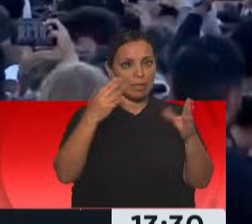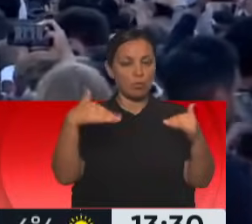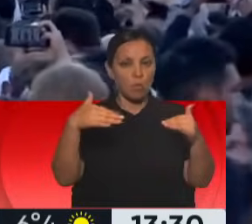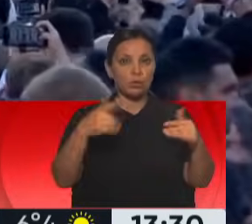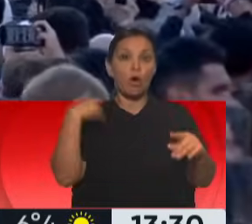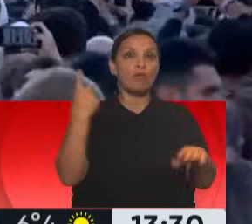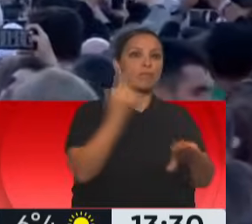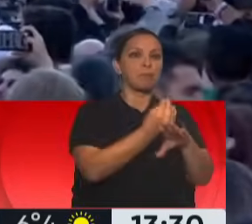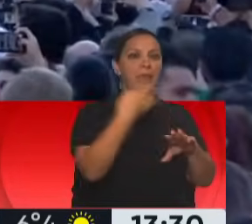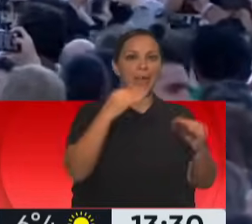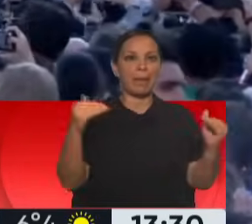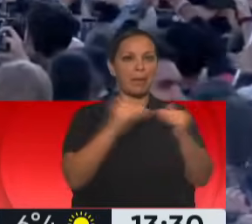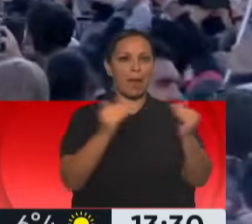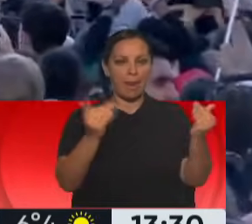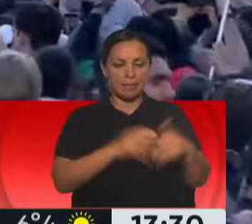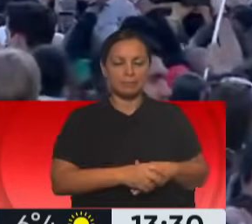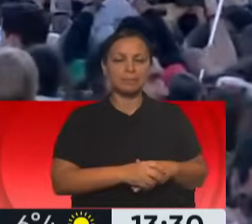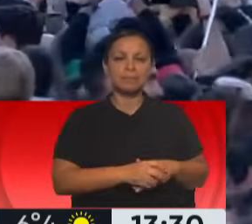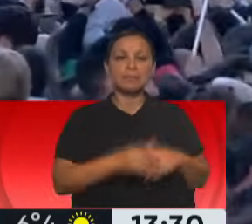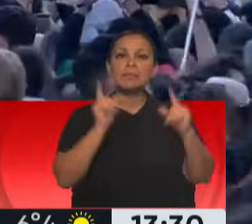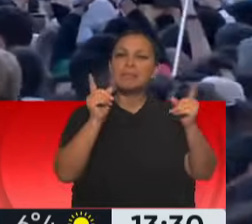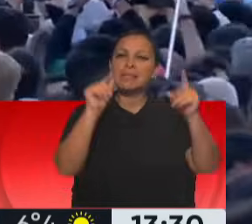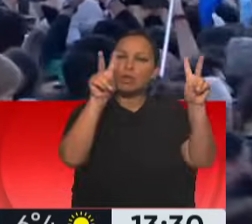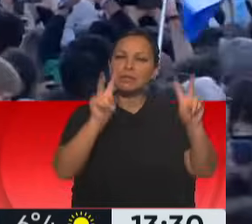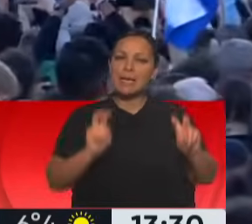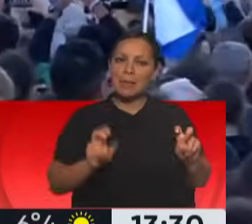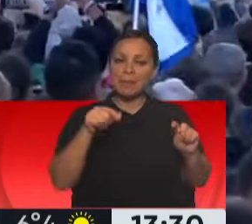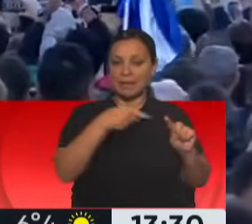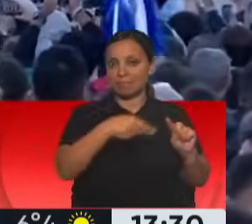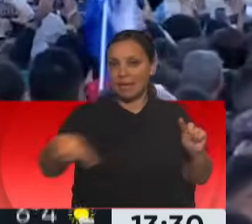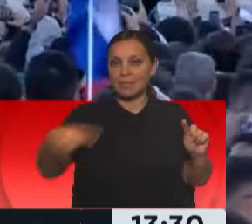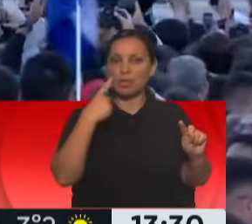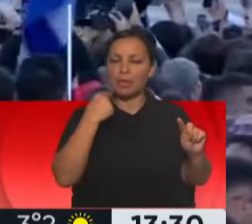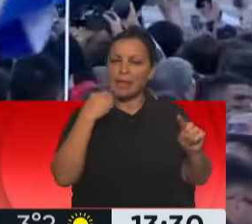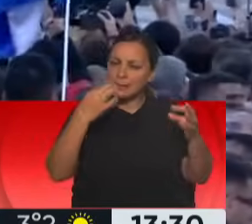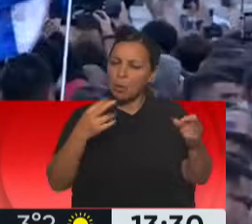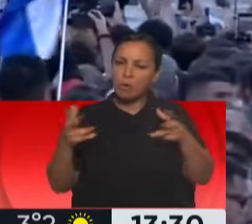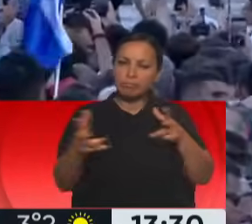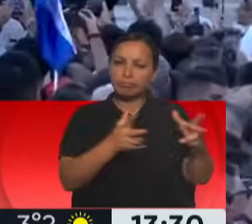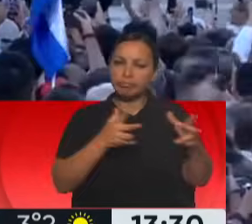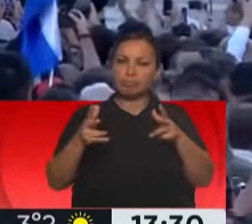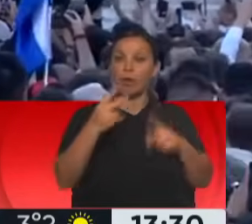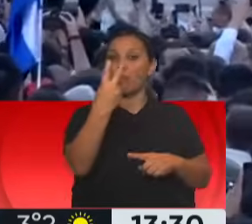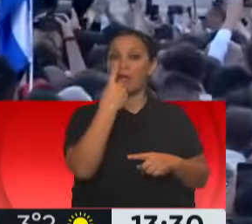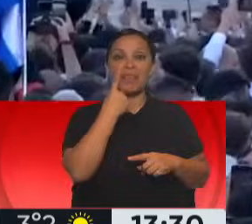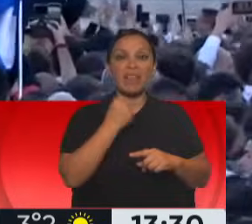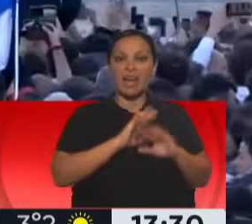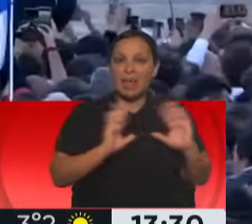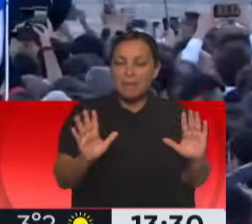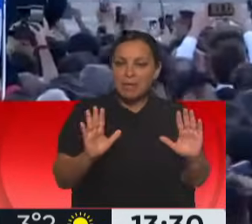altura. Variables que seguro se pusieron en la mesa en estos días de cónclave. Tan solo 2 días de cónclave, tan